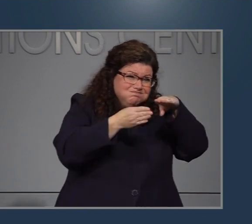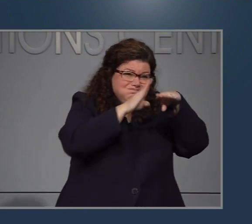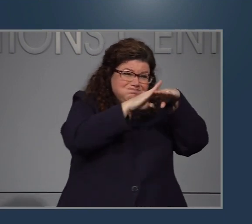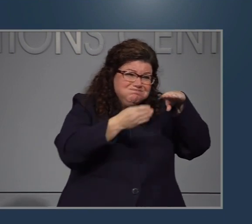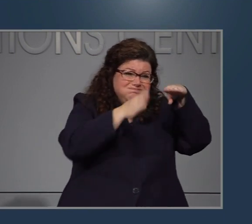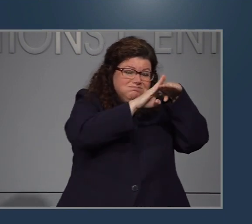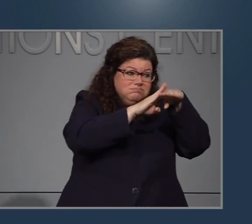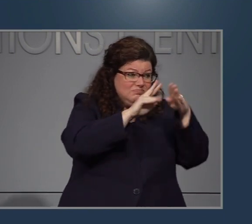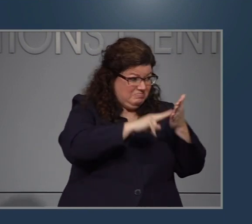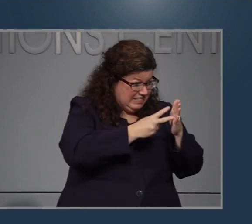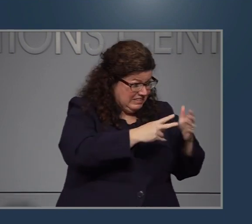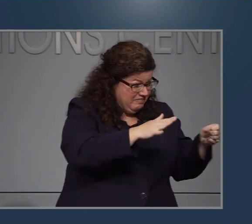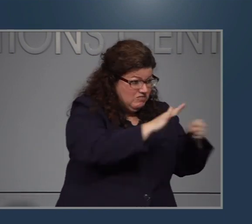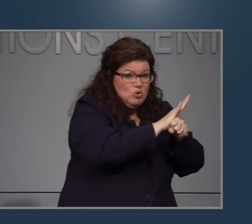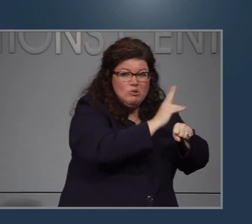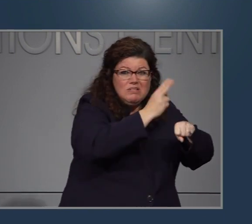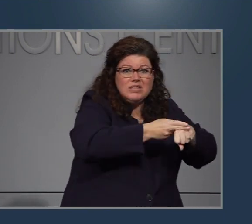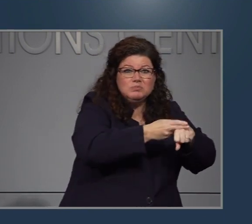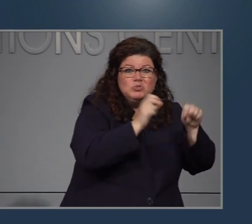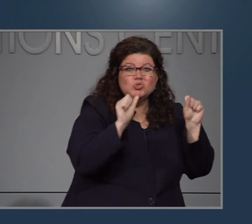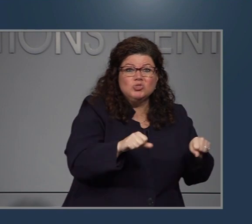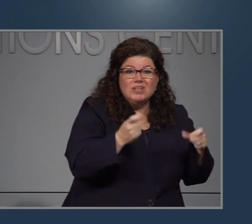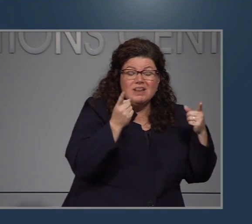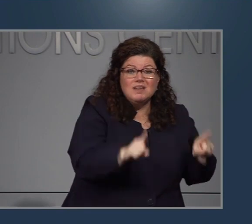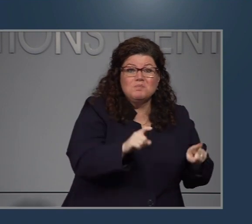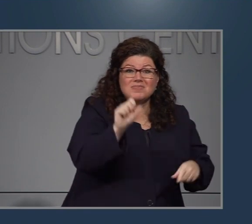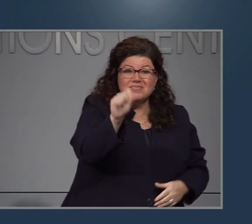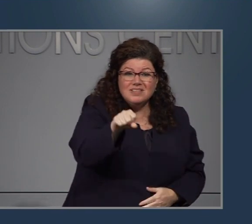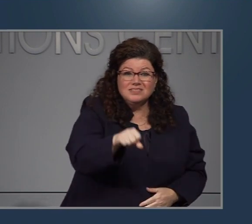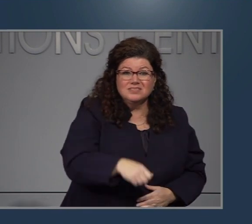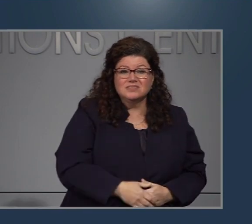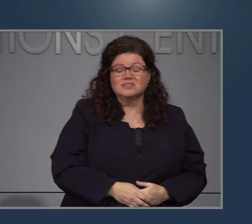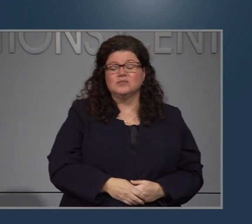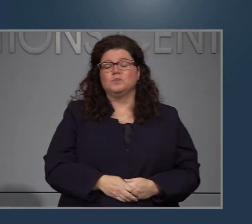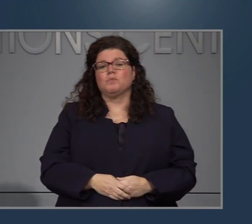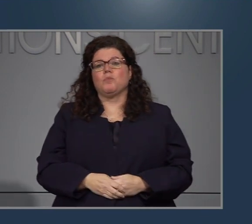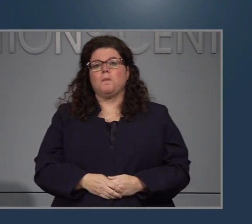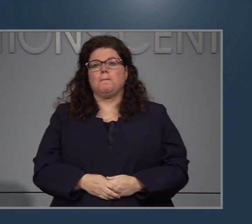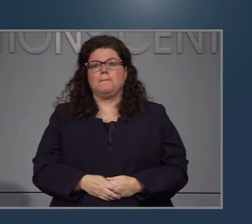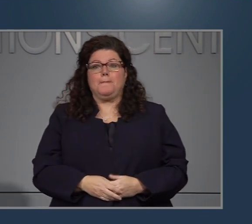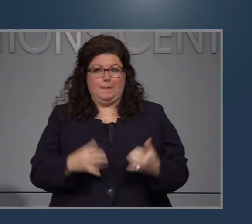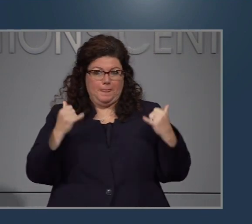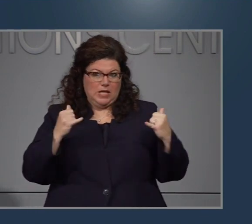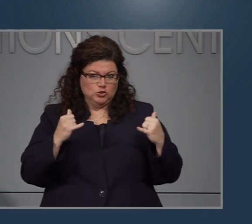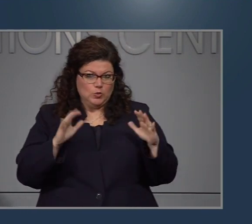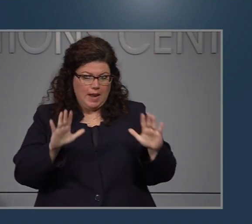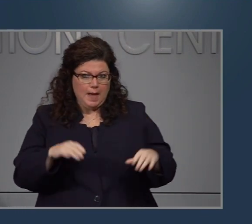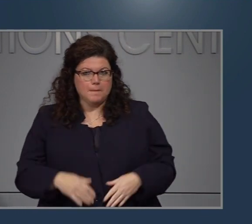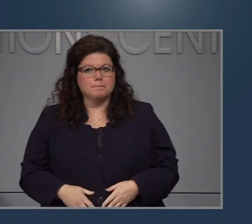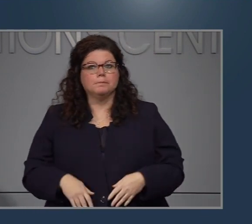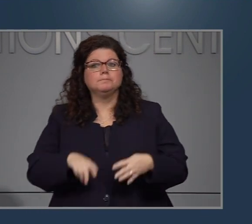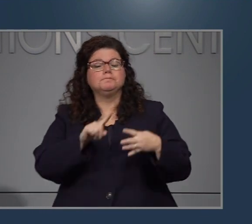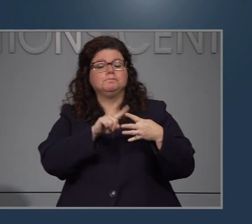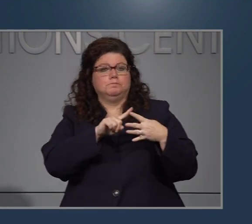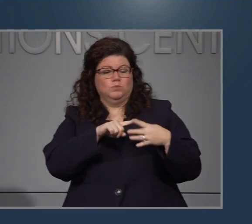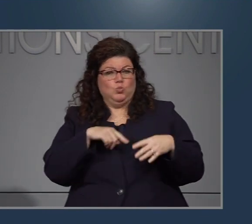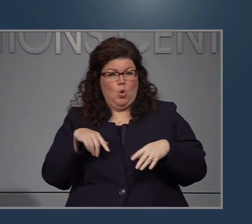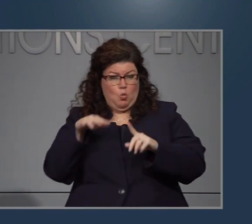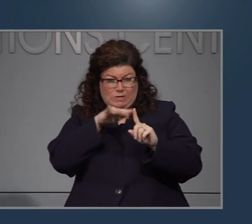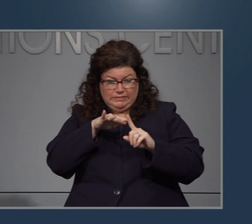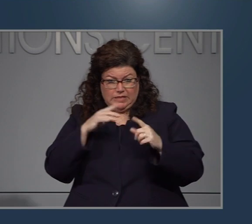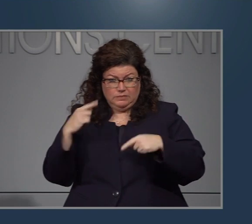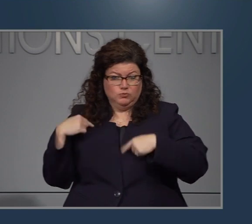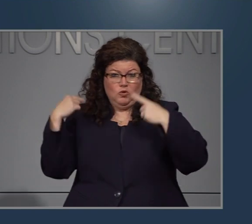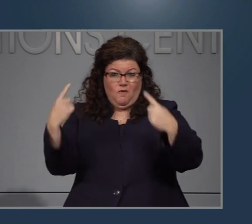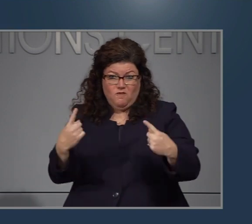nosotros vemos que esto se acelera, podríamos tener problemas con nuestro sistema de salud. Así es que ahora nosotros estamos aquí.